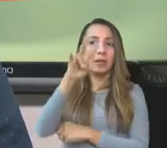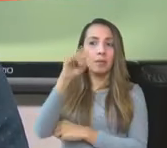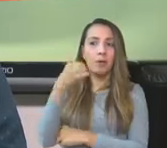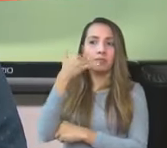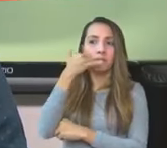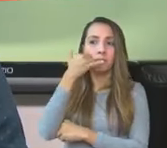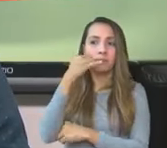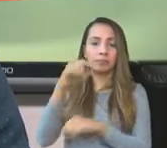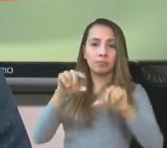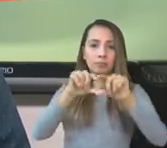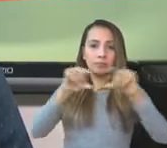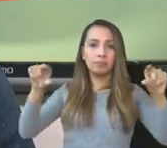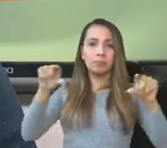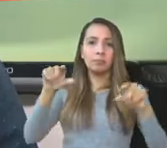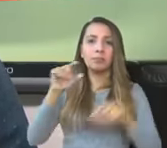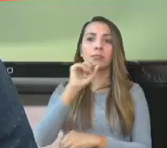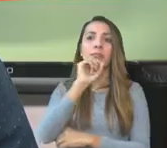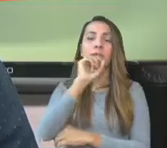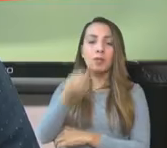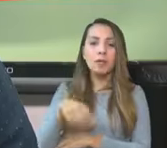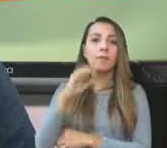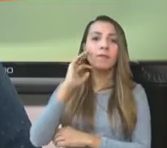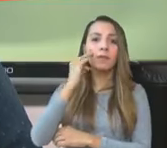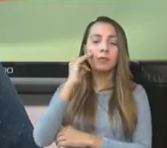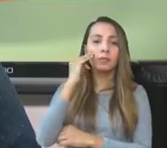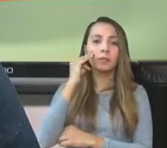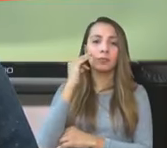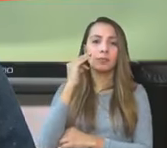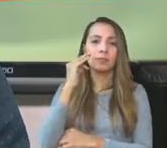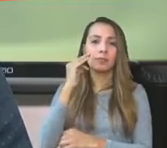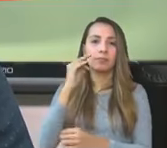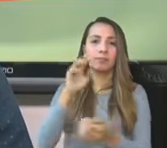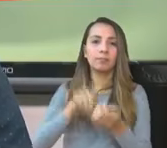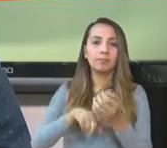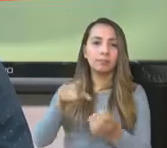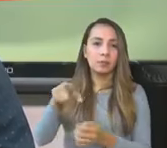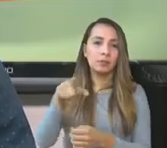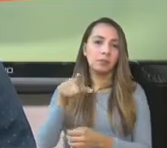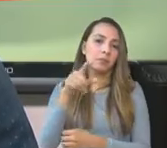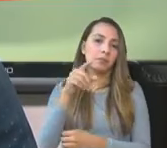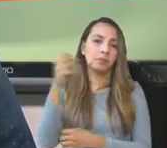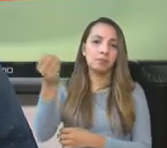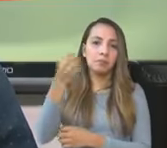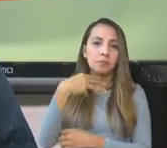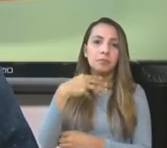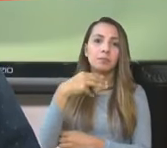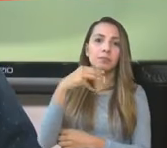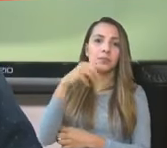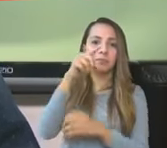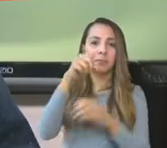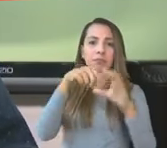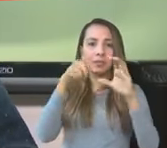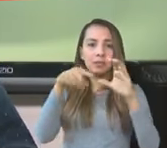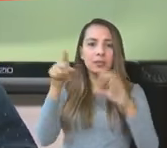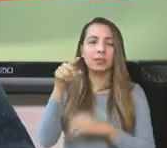Facebook del Messenger, el teléfono celular, el WhatsApp, estamos en vivo,